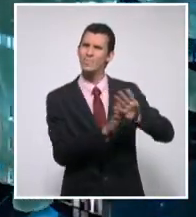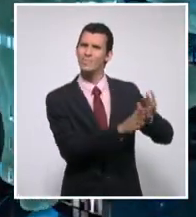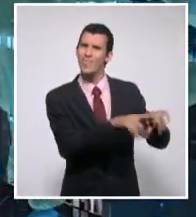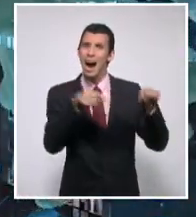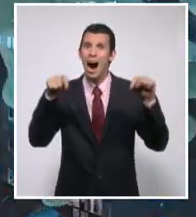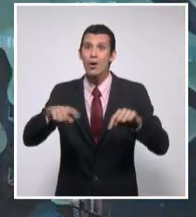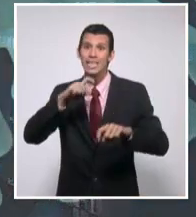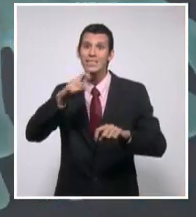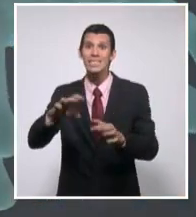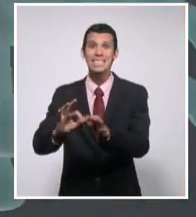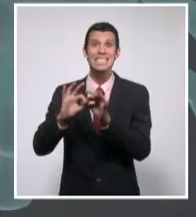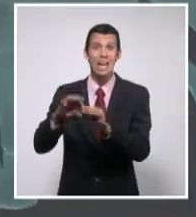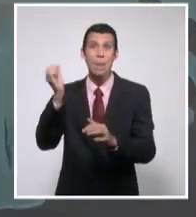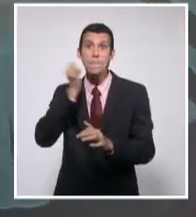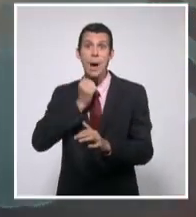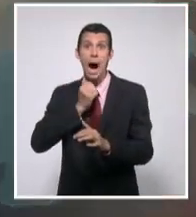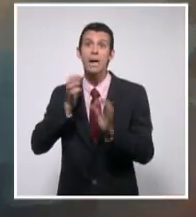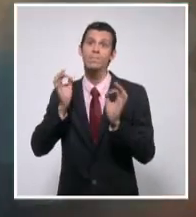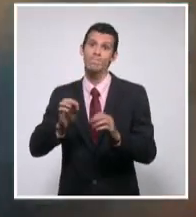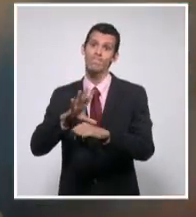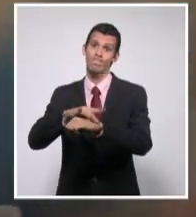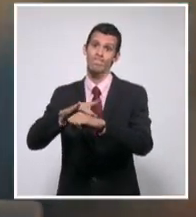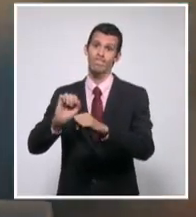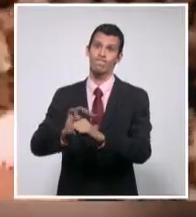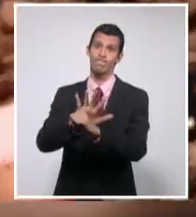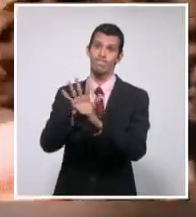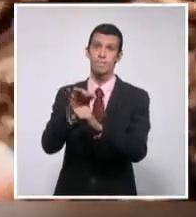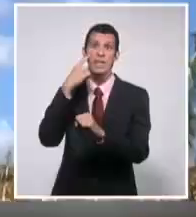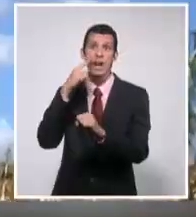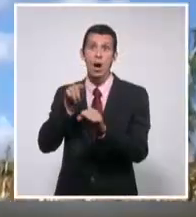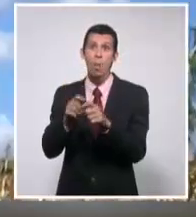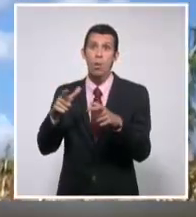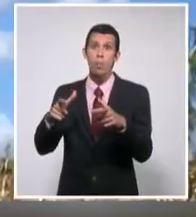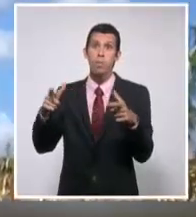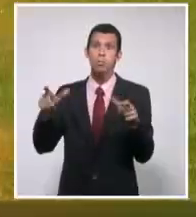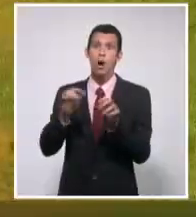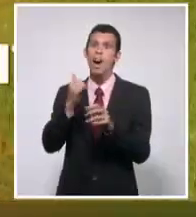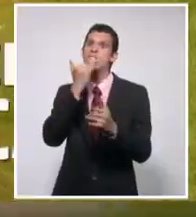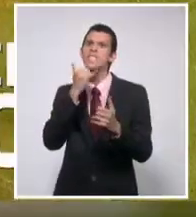consecuencias económicas y sociales. El impacto del coronavirus es inmediato y terrible.